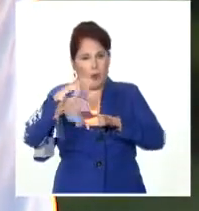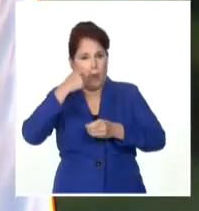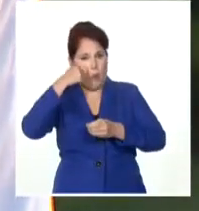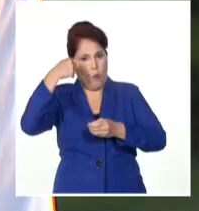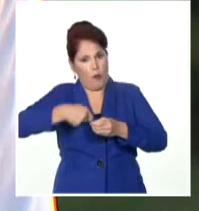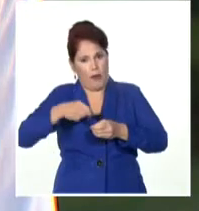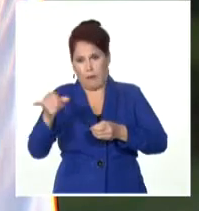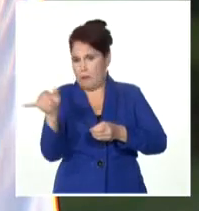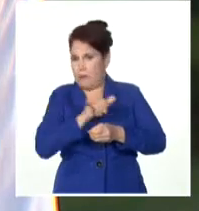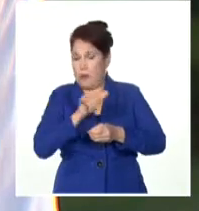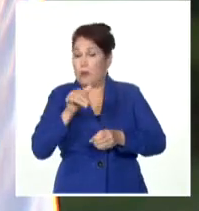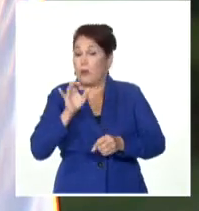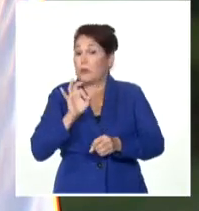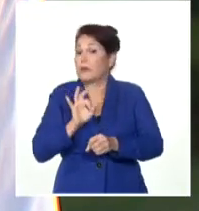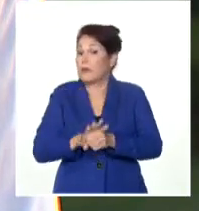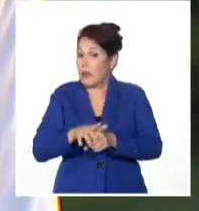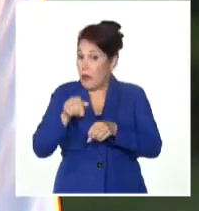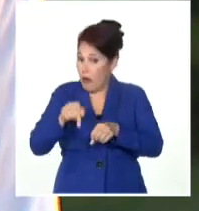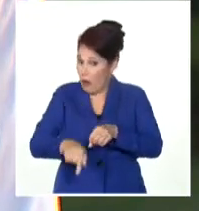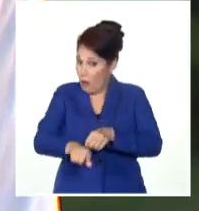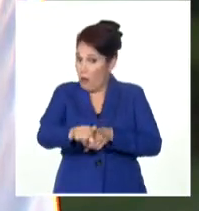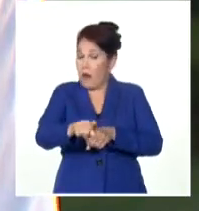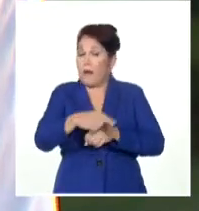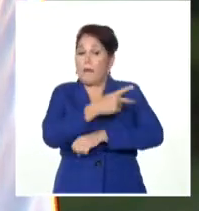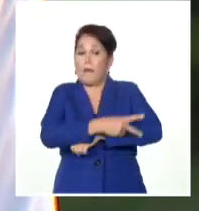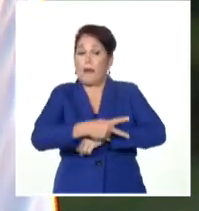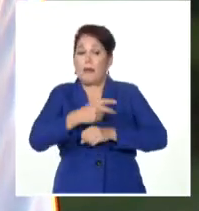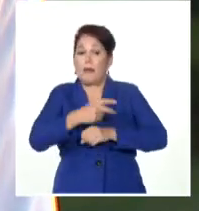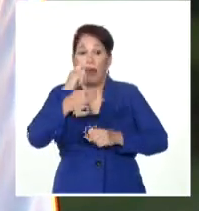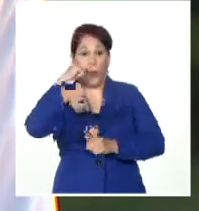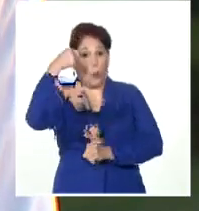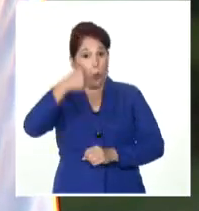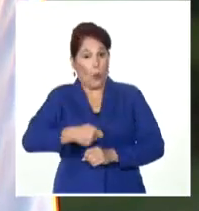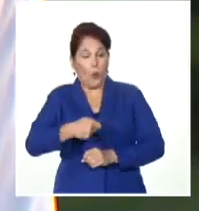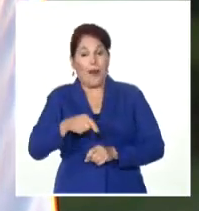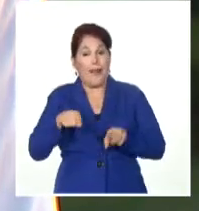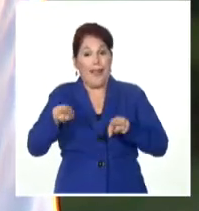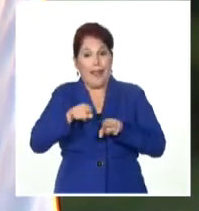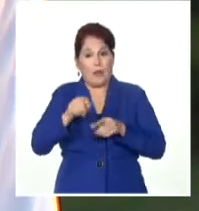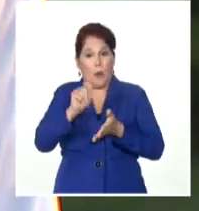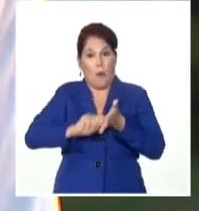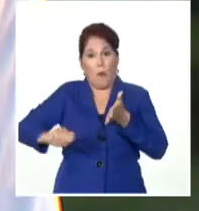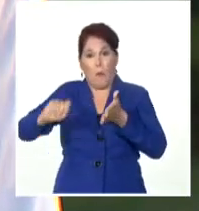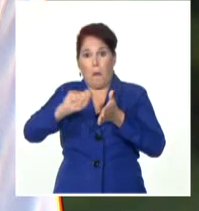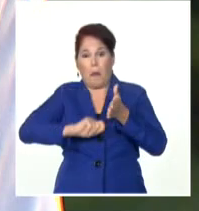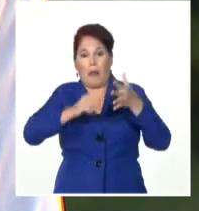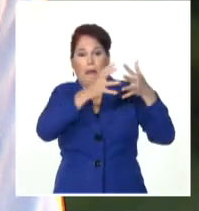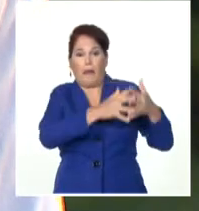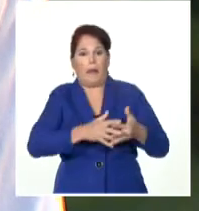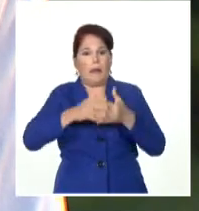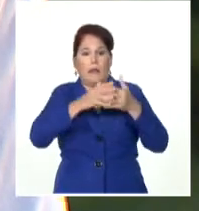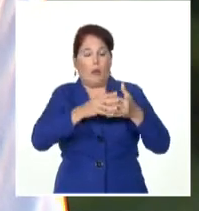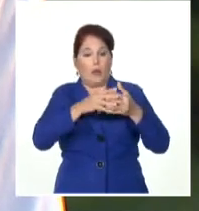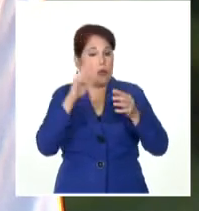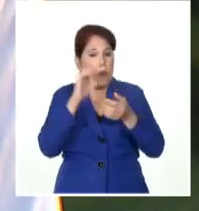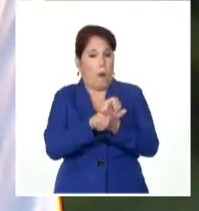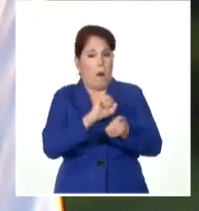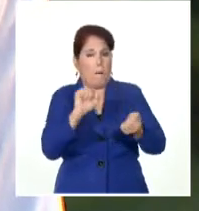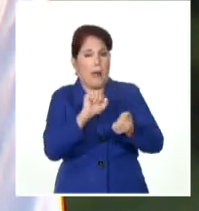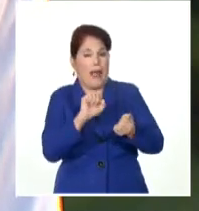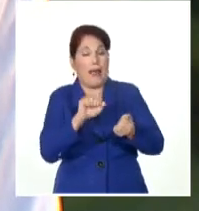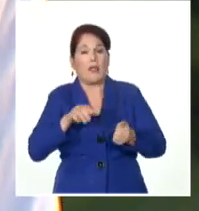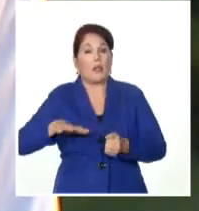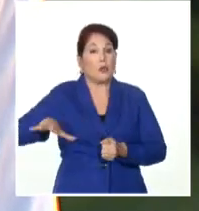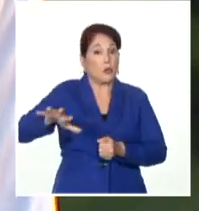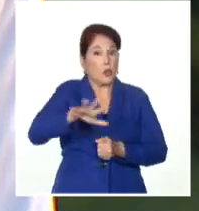Con el inicio de esta operación, colapsaron los planes de Estados Unidos y sus aliados de mantener a